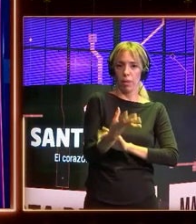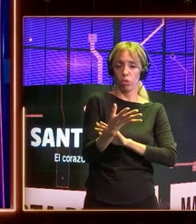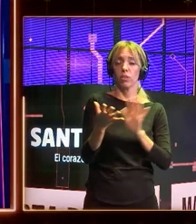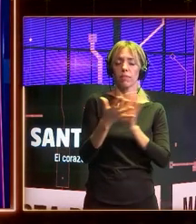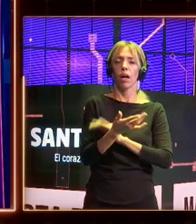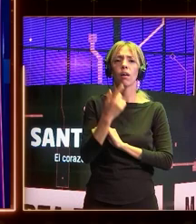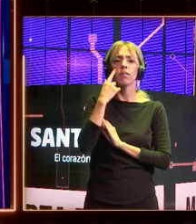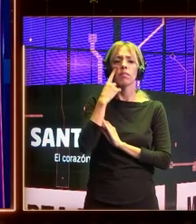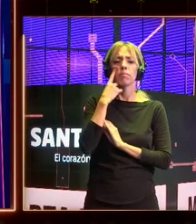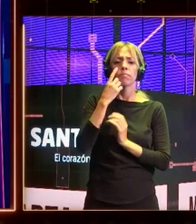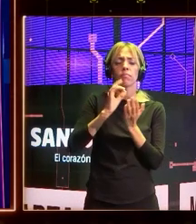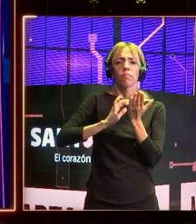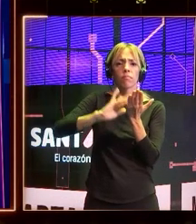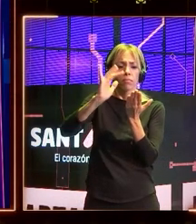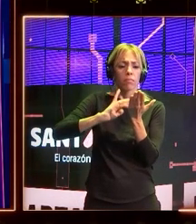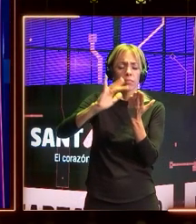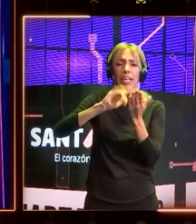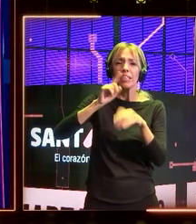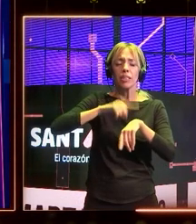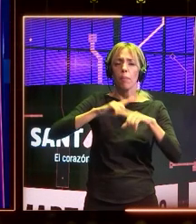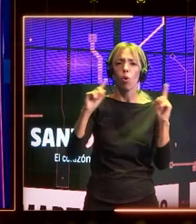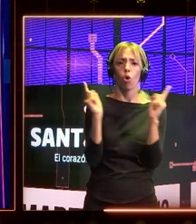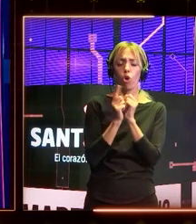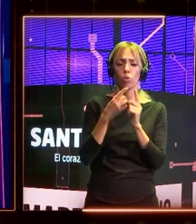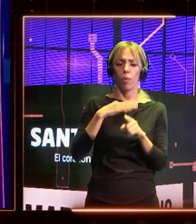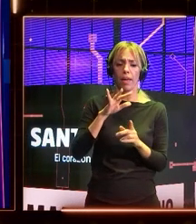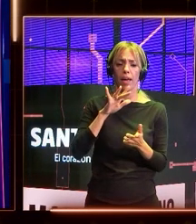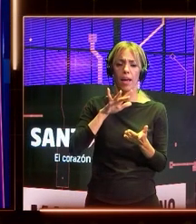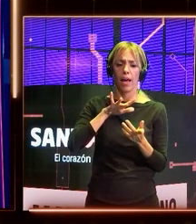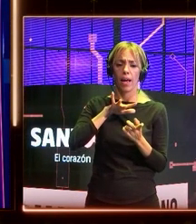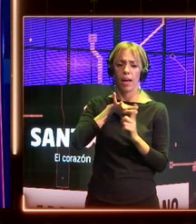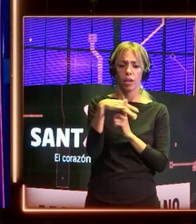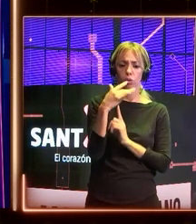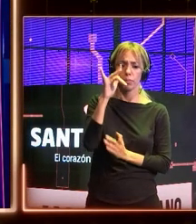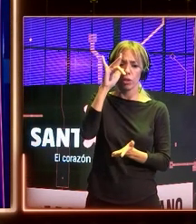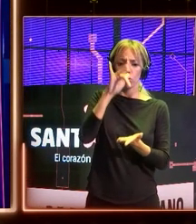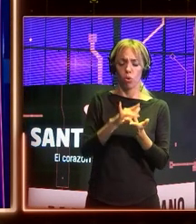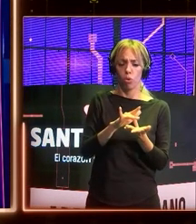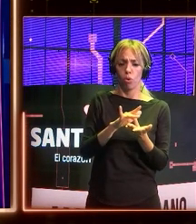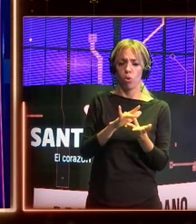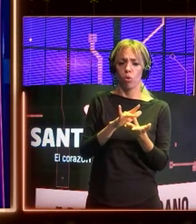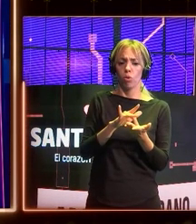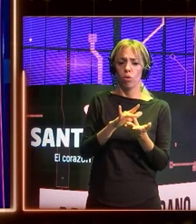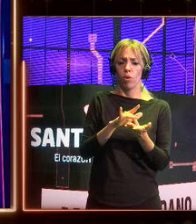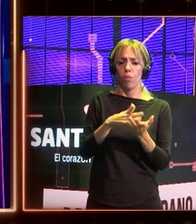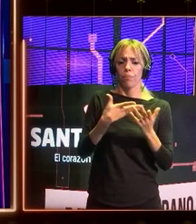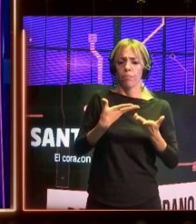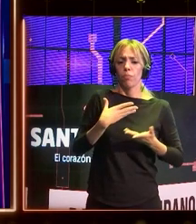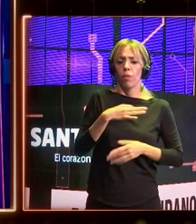cuántos acontecimientos puedes encajar en menos tiempo que sean capaces de ofrecer